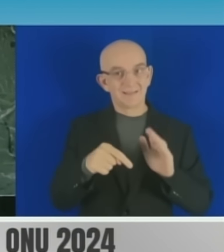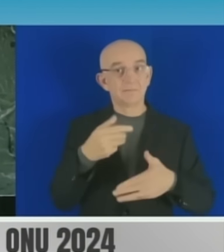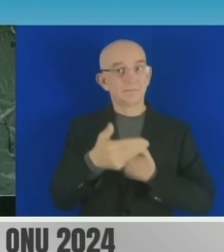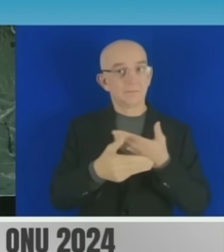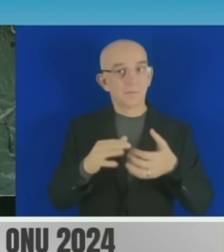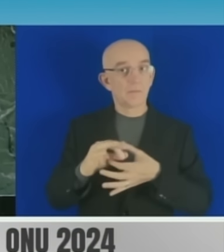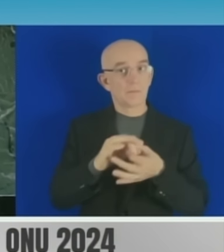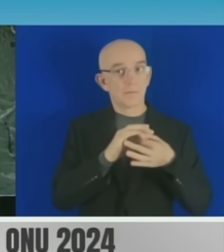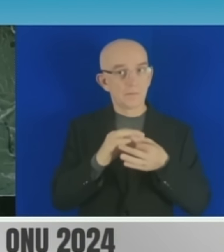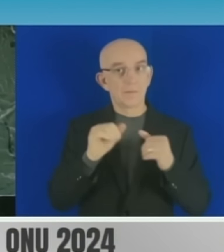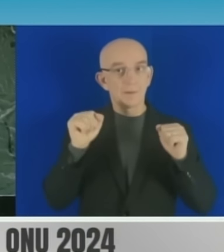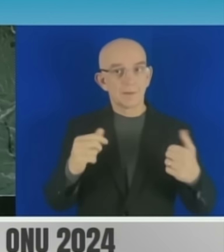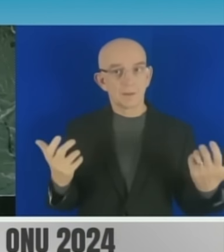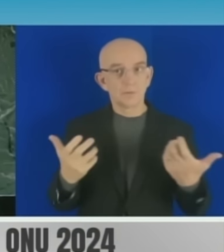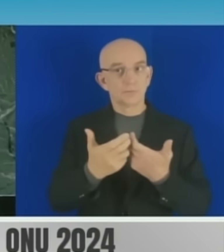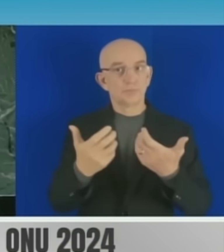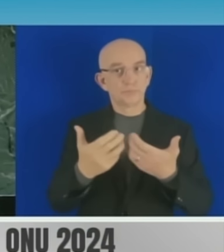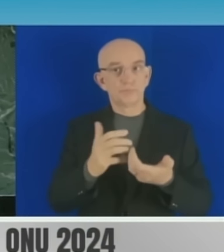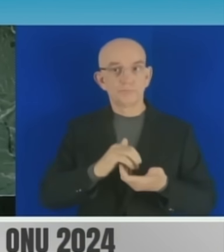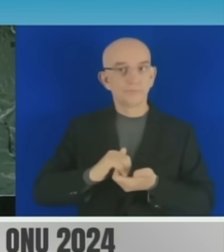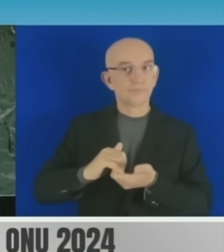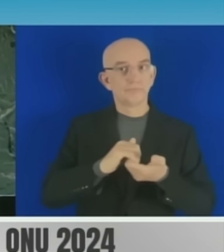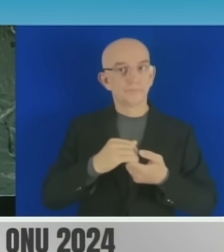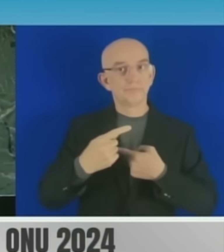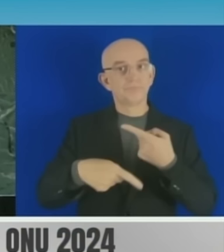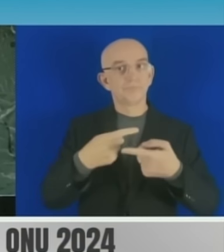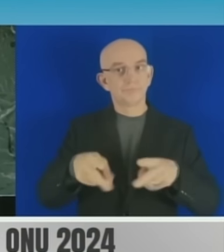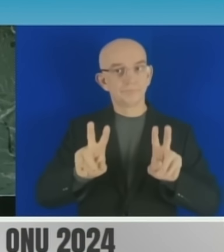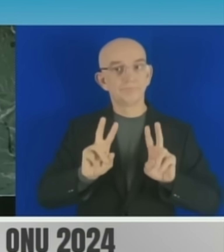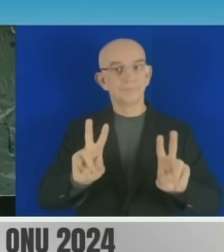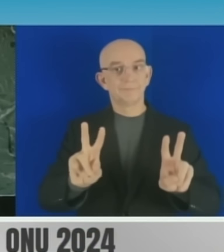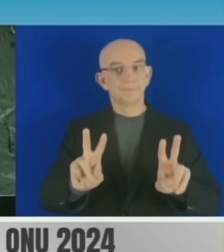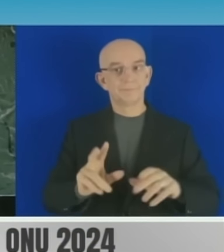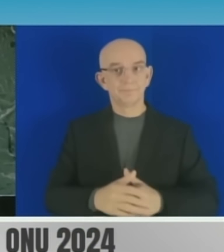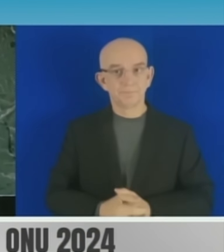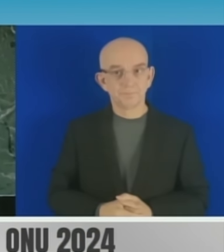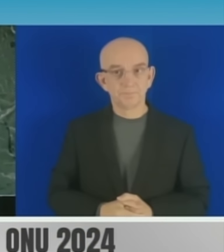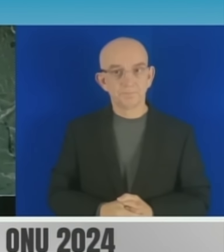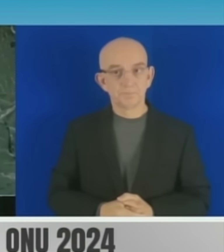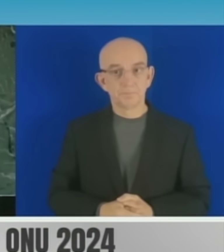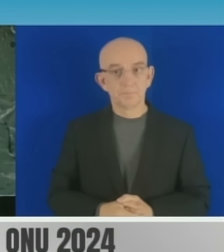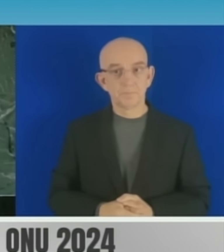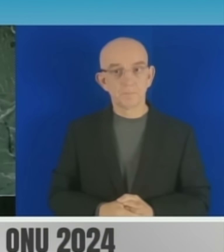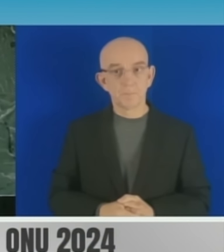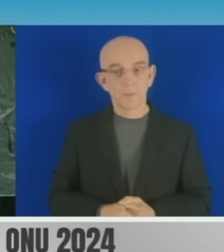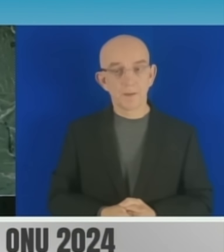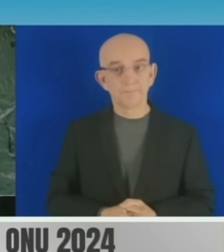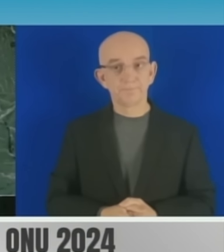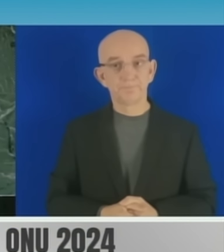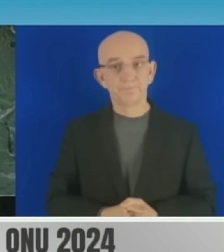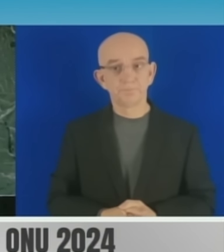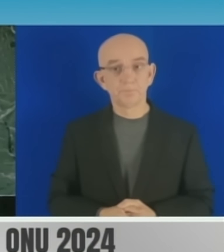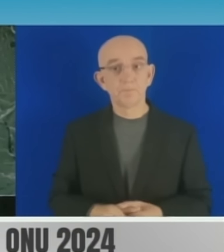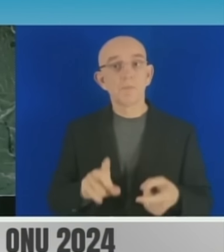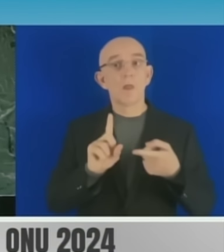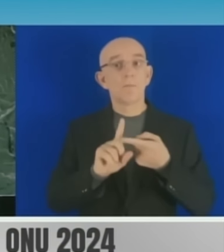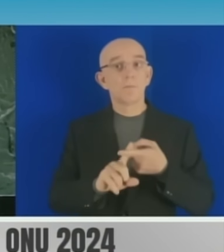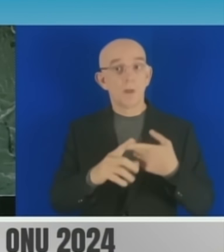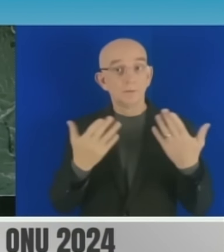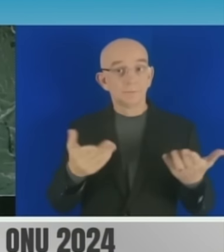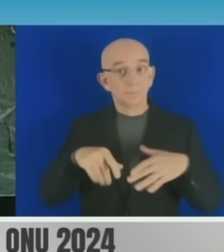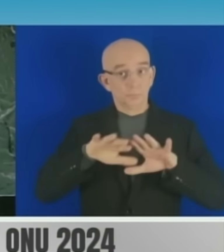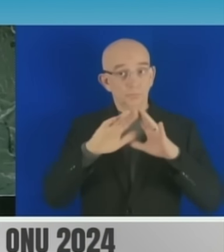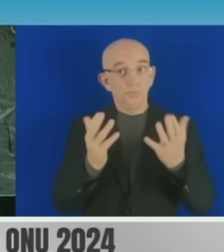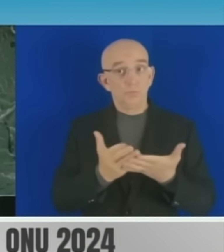la estabilidad y el desarrollo de la comunidad internacional como un todo. Lamentamos a este respecto que la